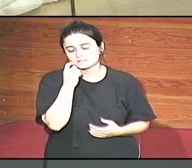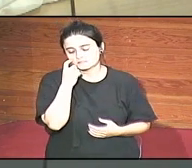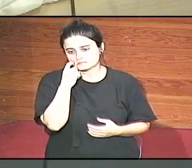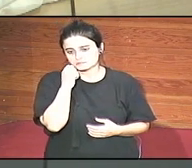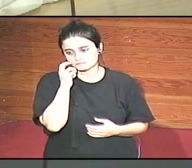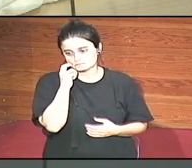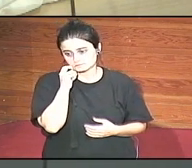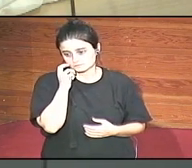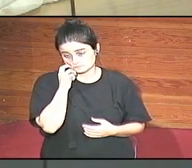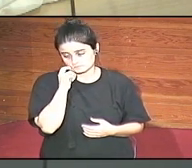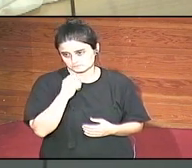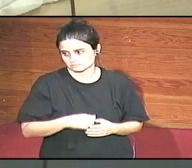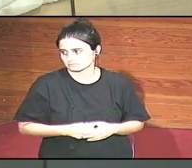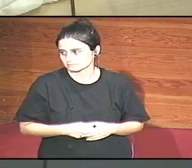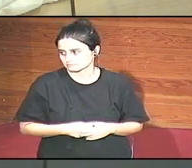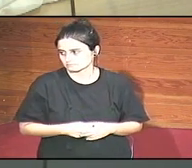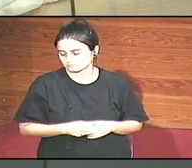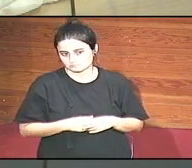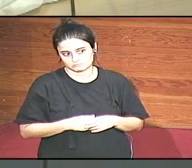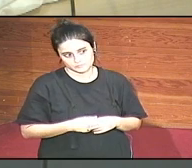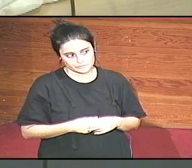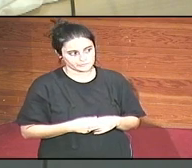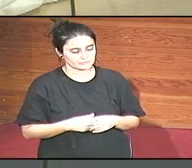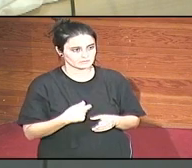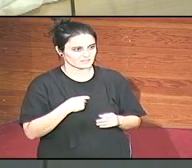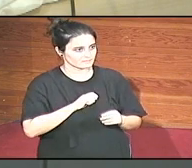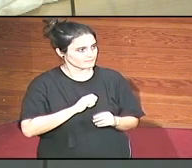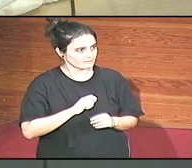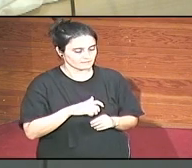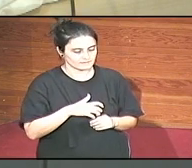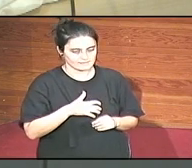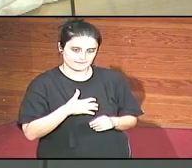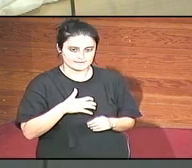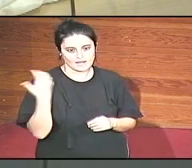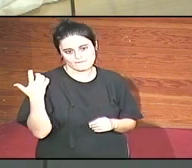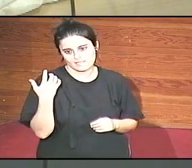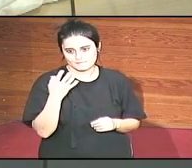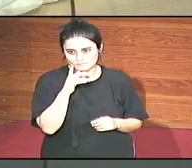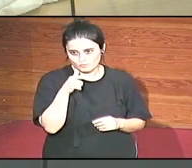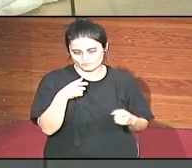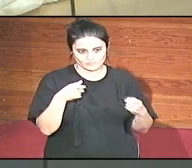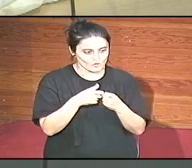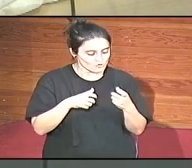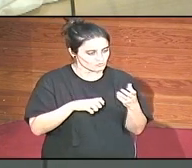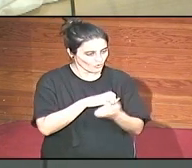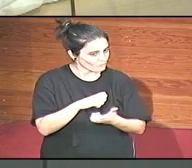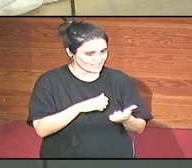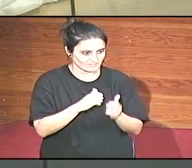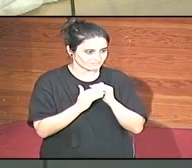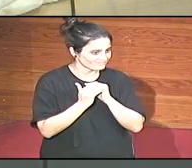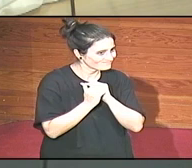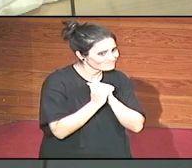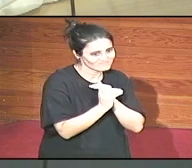bueno es me sabe mal porque me da mucha rabia es un conflicto que está enquistado es un conflicto en el que están